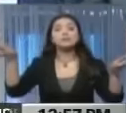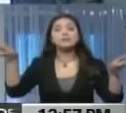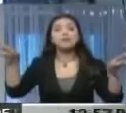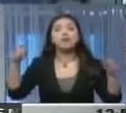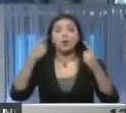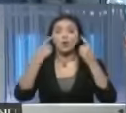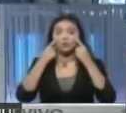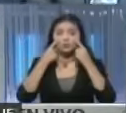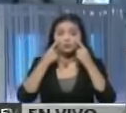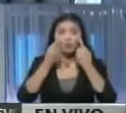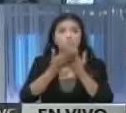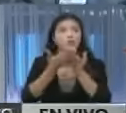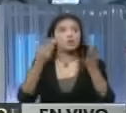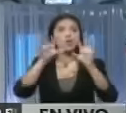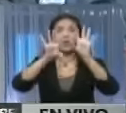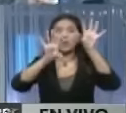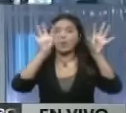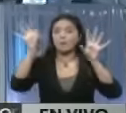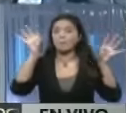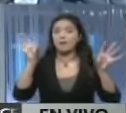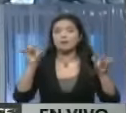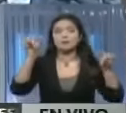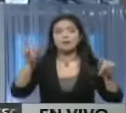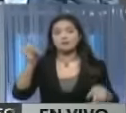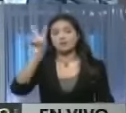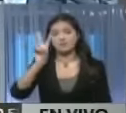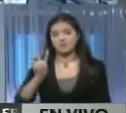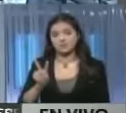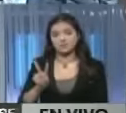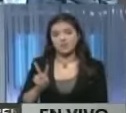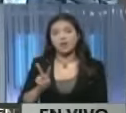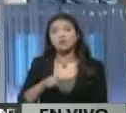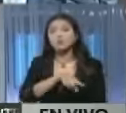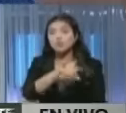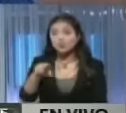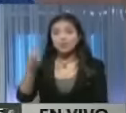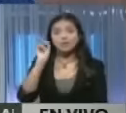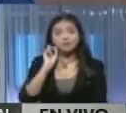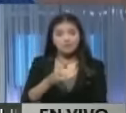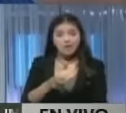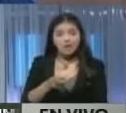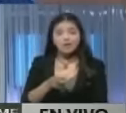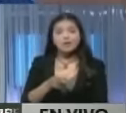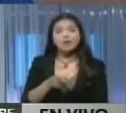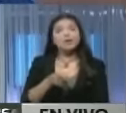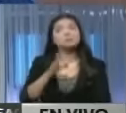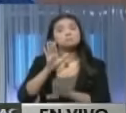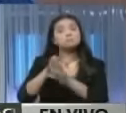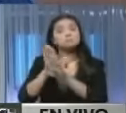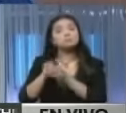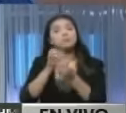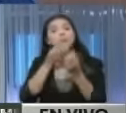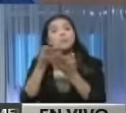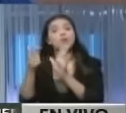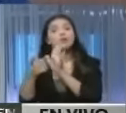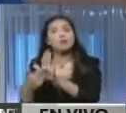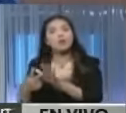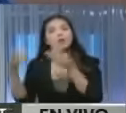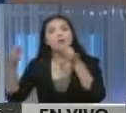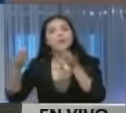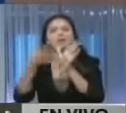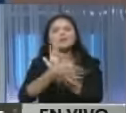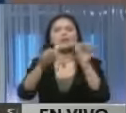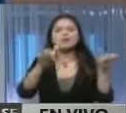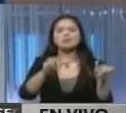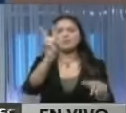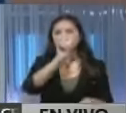los ojos de sus países en Venezuela. Y les corresponde a ustedes, pues, reportar la verdad sobre lo que acá